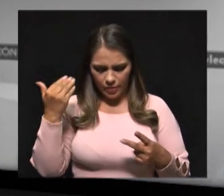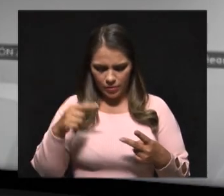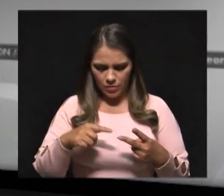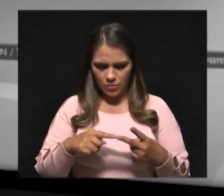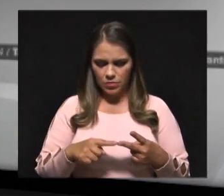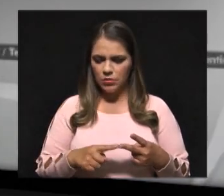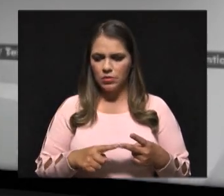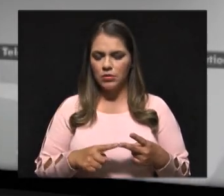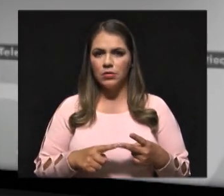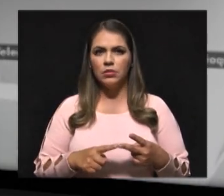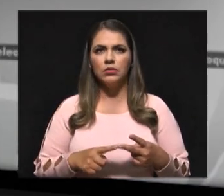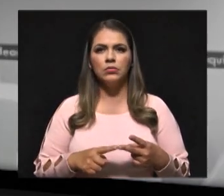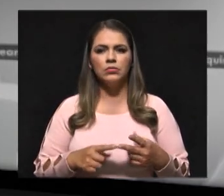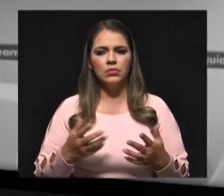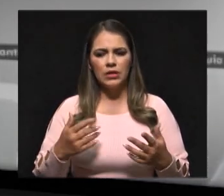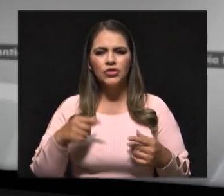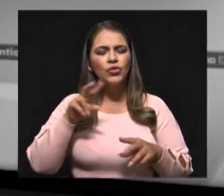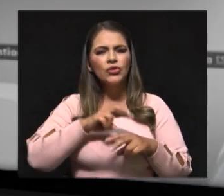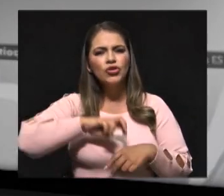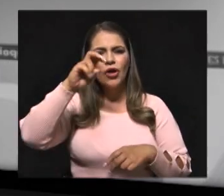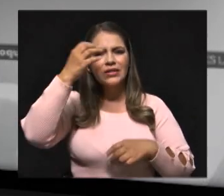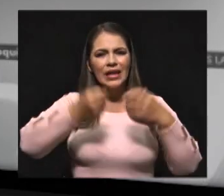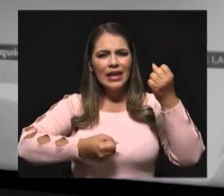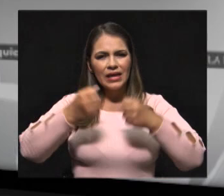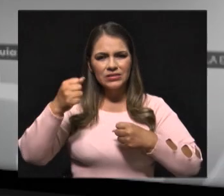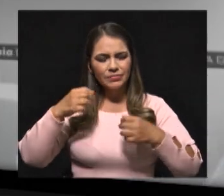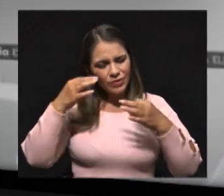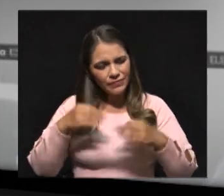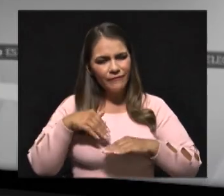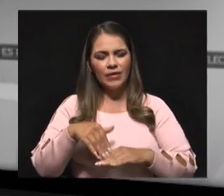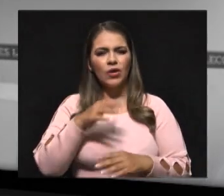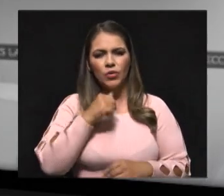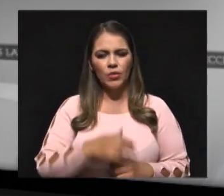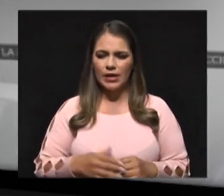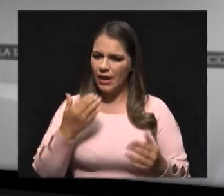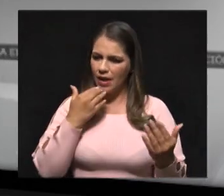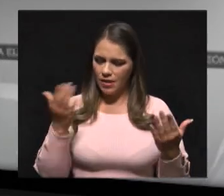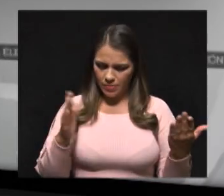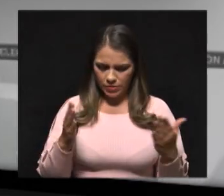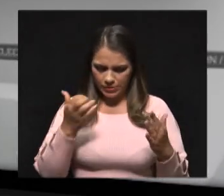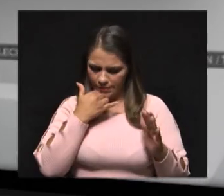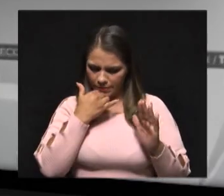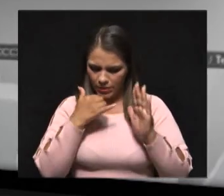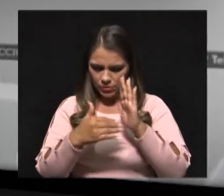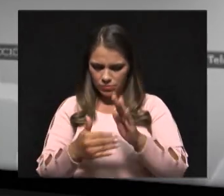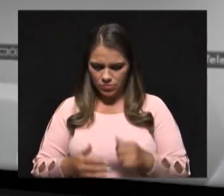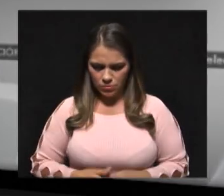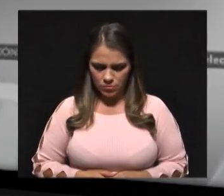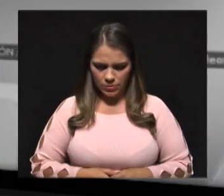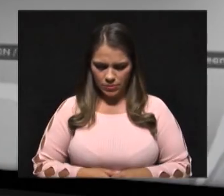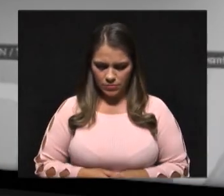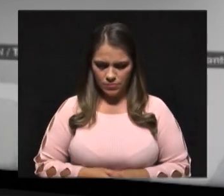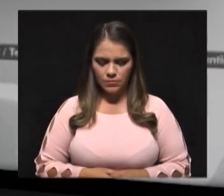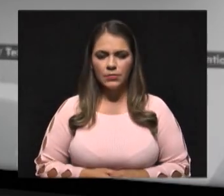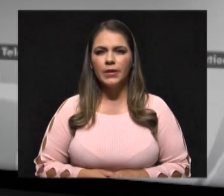ha escuchado mucho esa ruta lechera del norte pero finalmente no se consolida en estos ejemplos que pudo haber pasado para aprender y proponer que